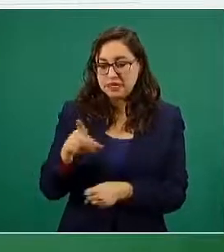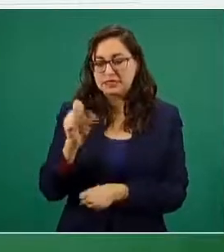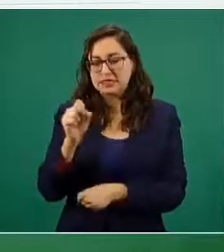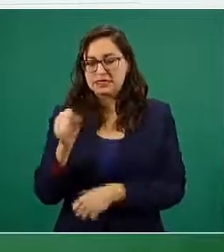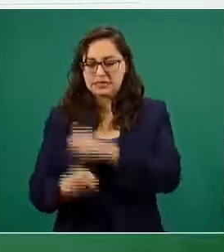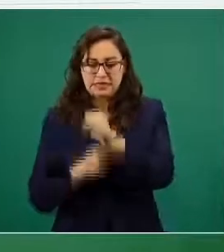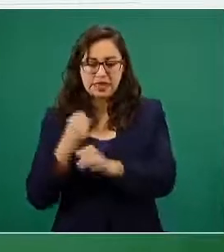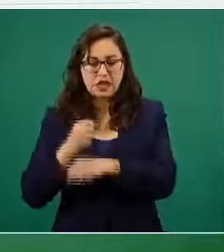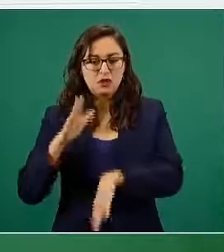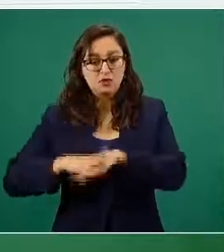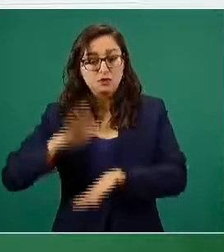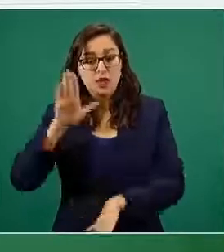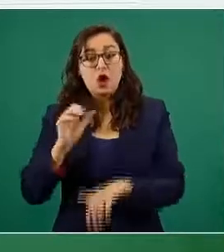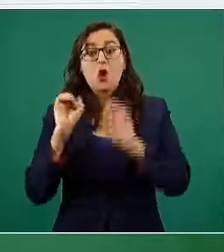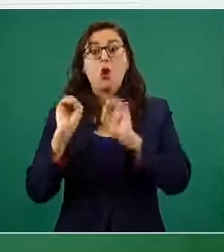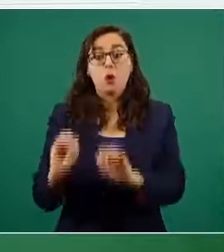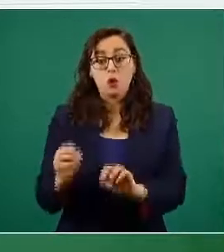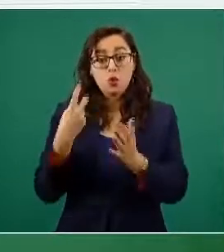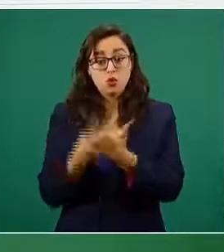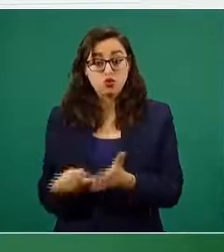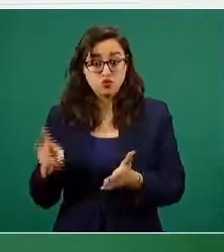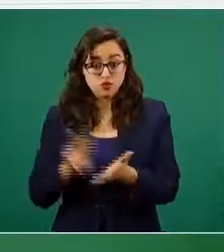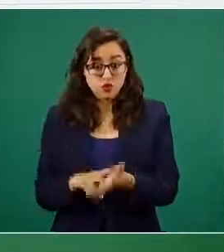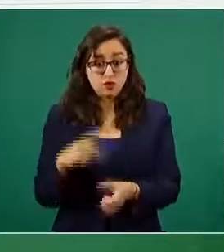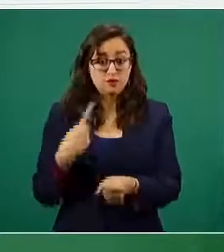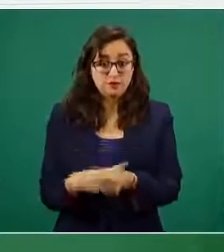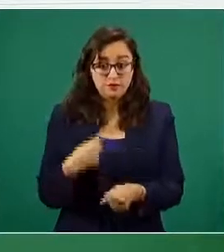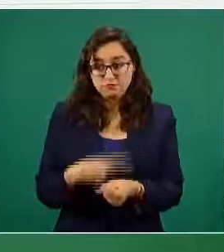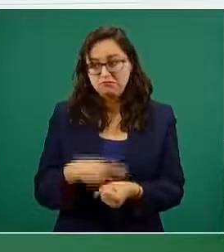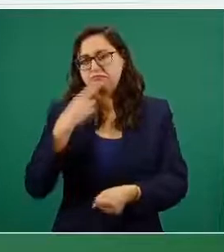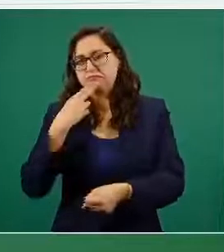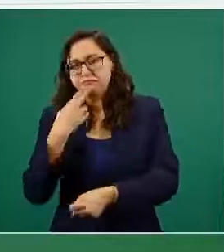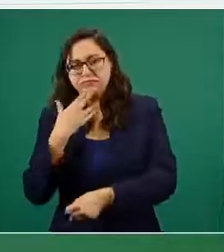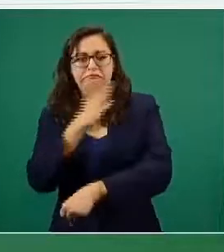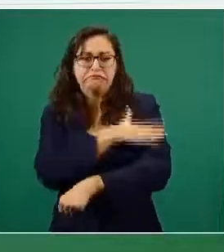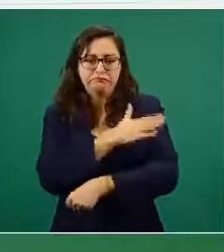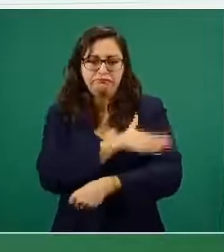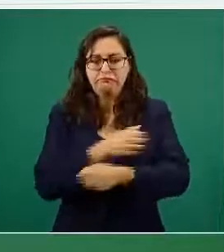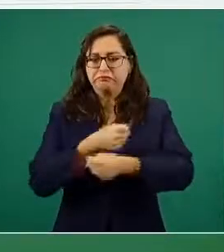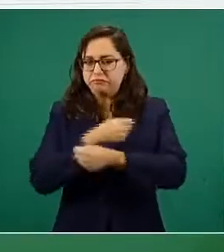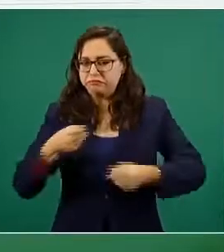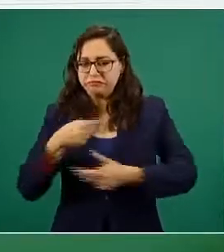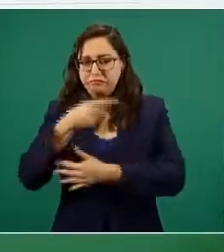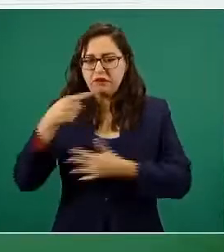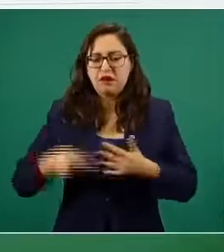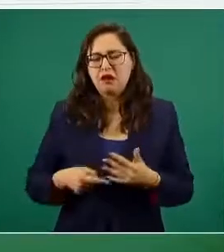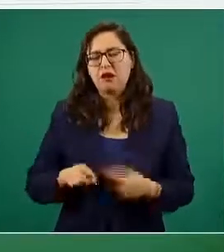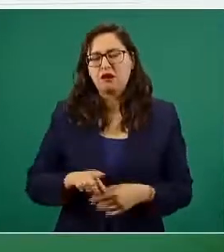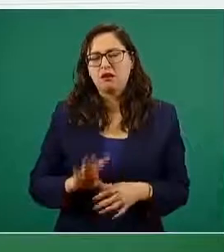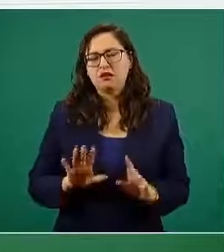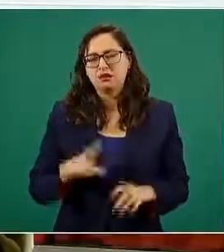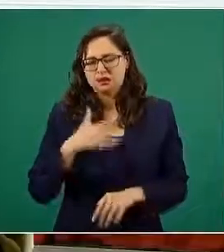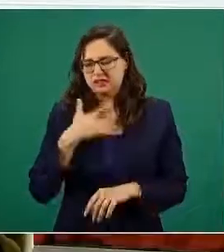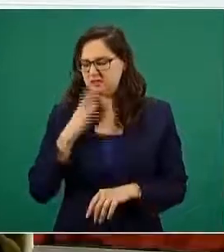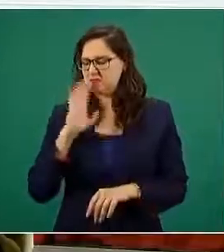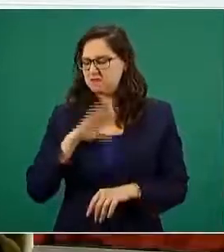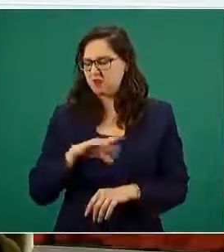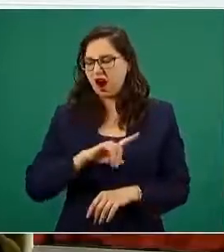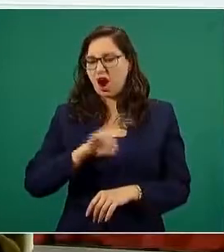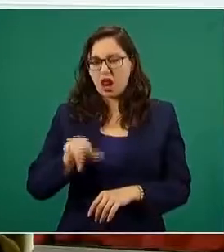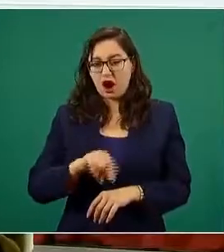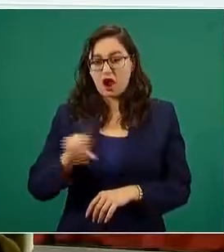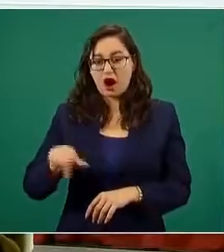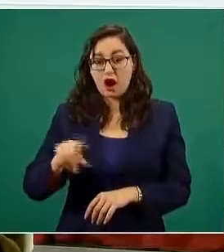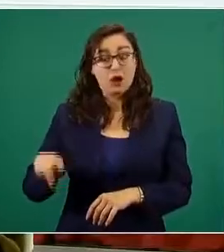hipertensión, inmunosupresión y otras, no se espere, acuda a valoración médica. Eso puede ayudar a